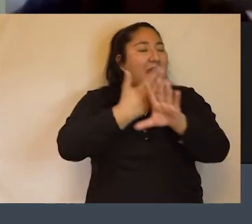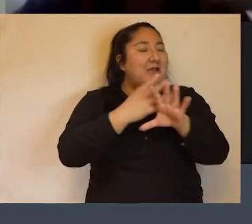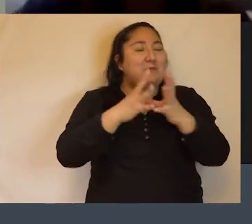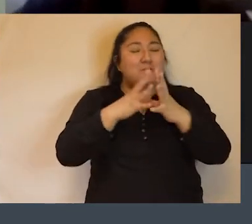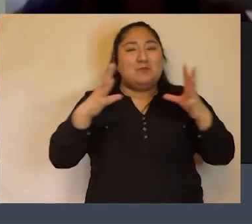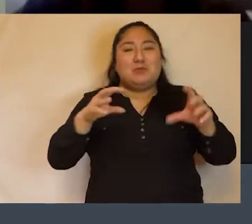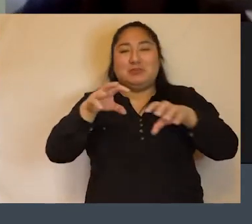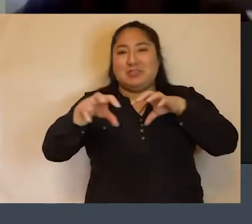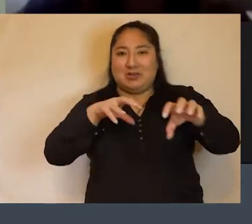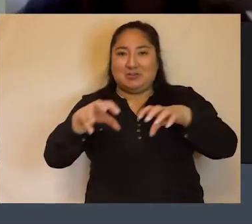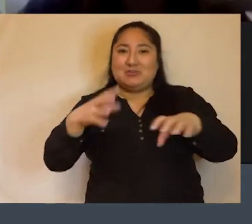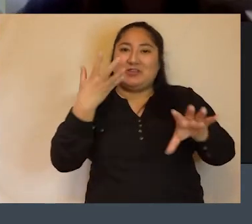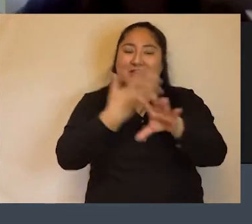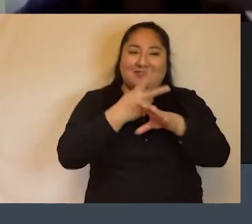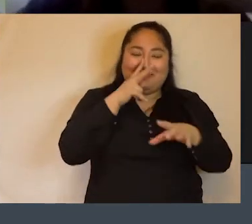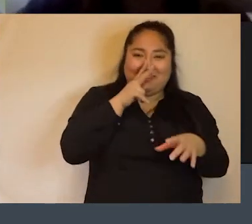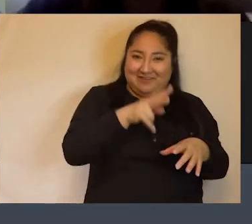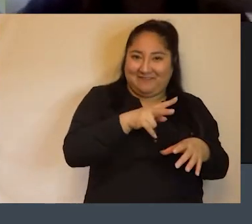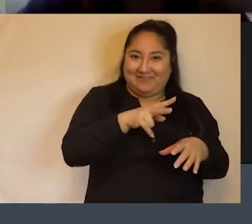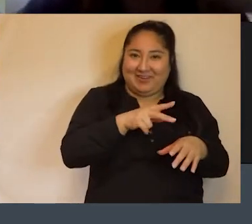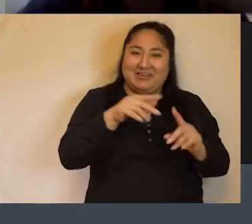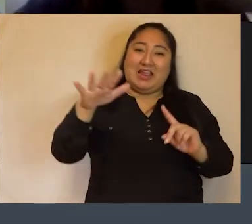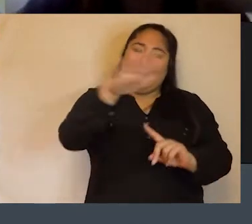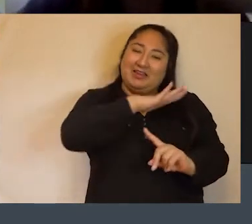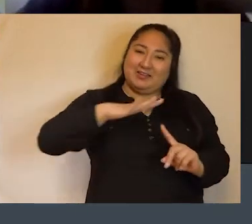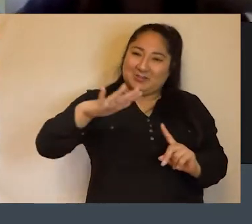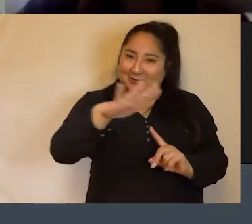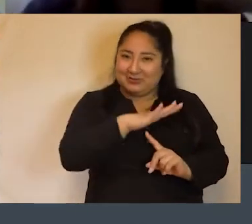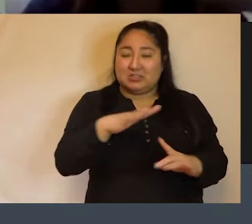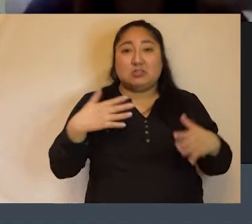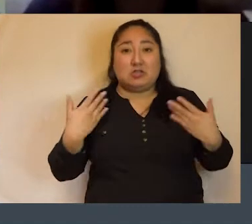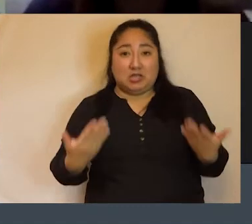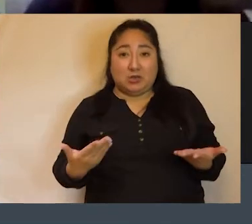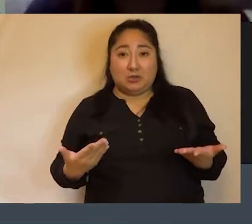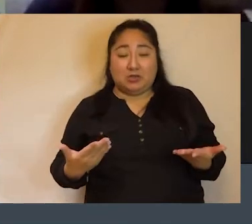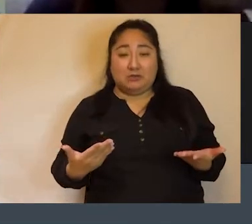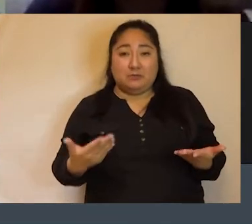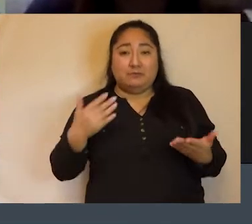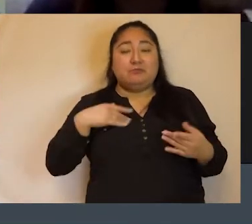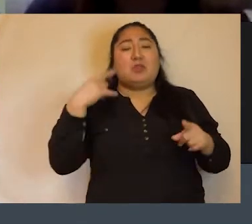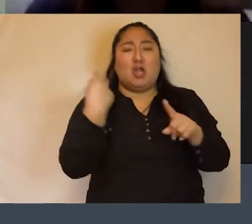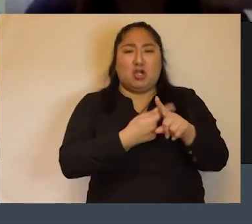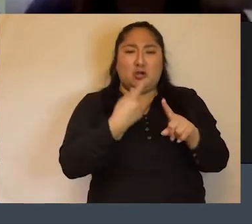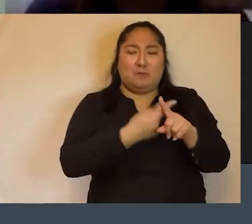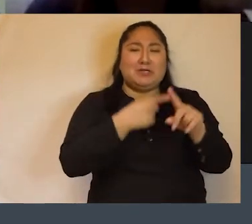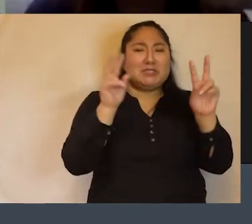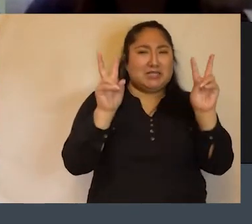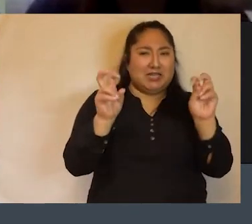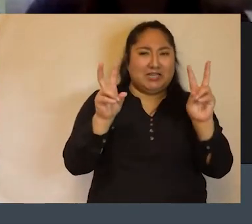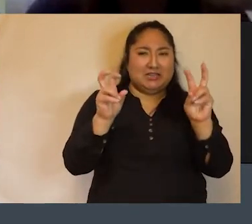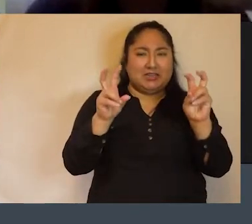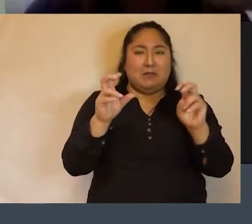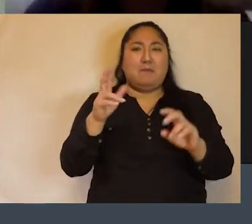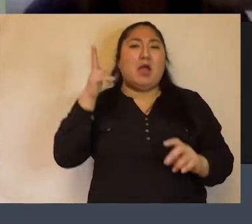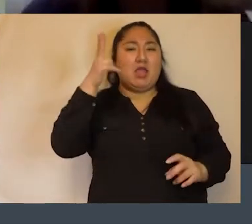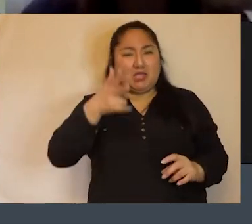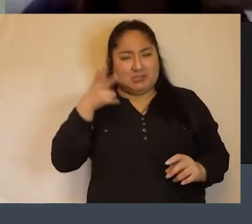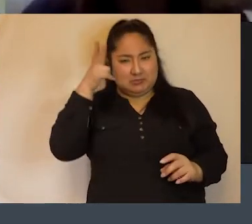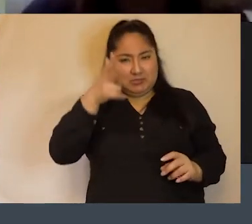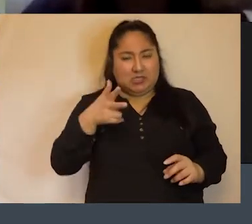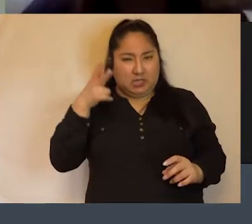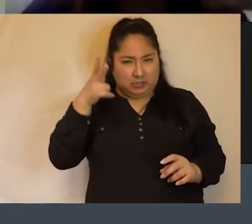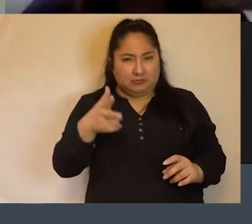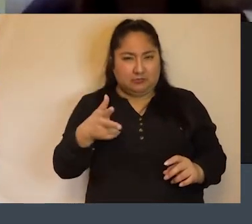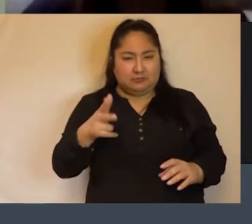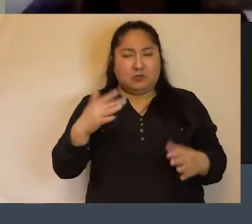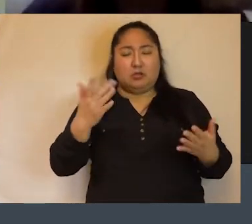un montón de factores que hay que tomar en cuenta dentro de su contexto. Ahora voy a pasar al tema del